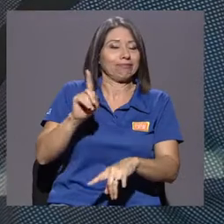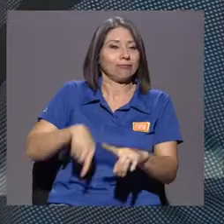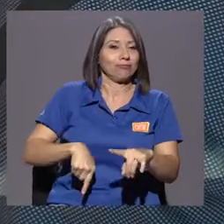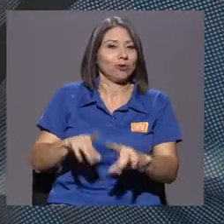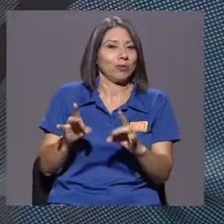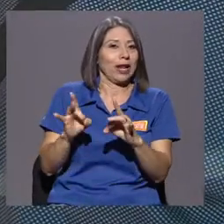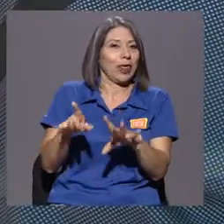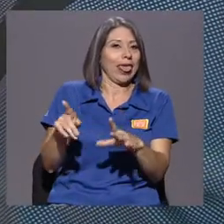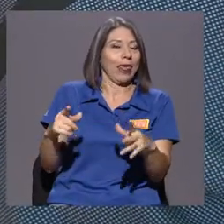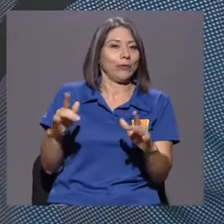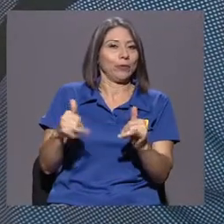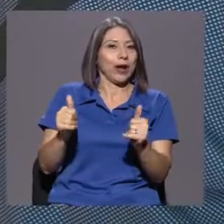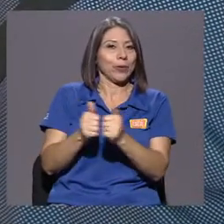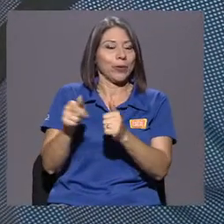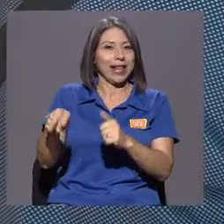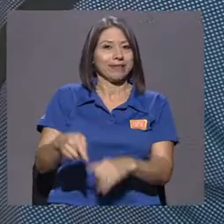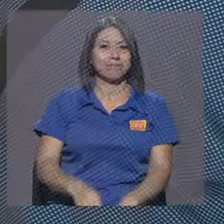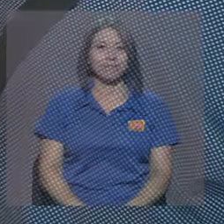casero